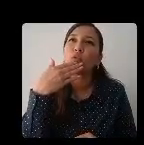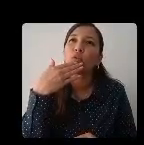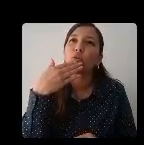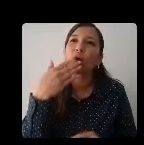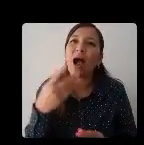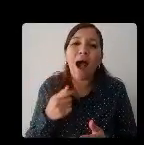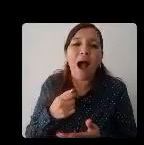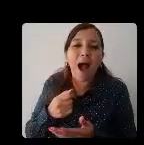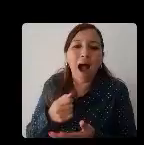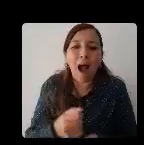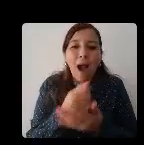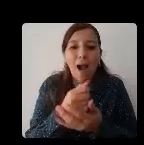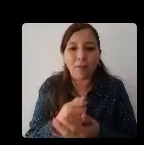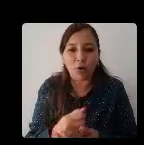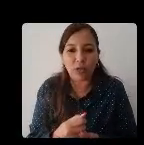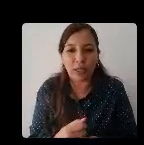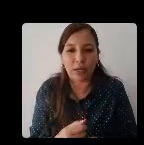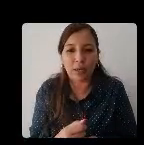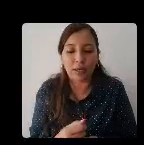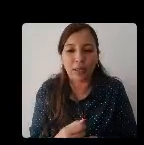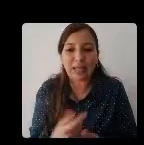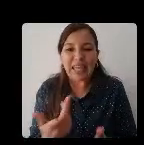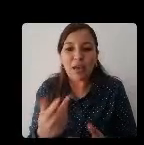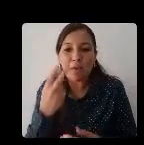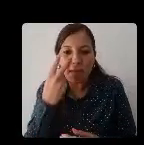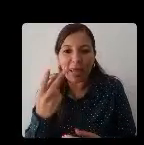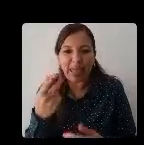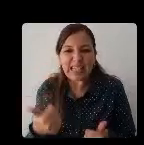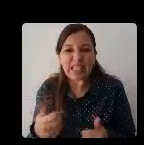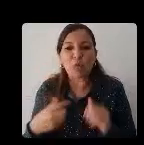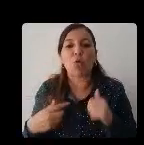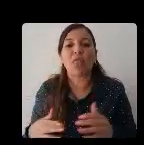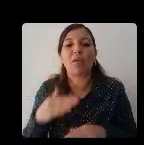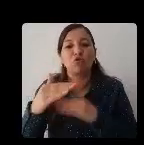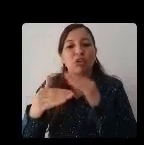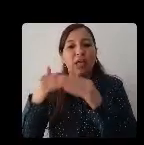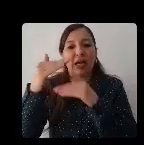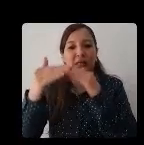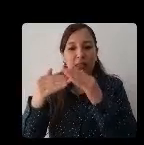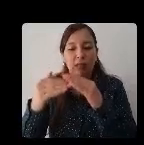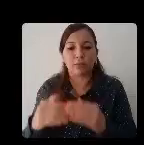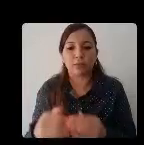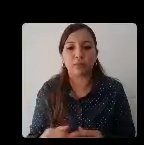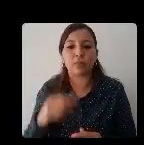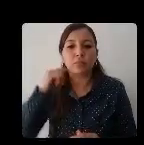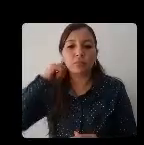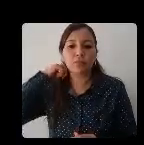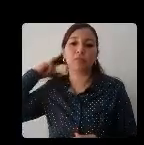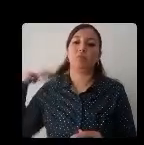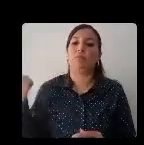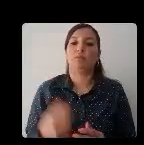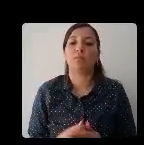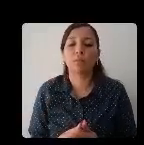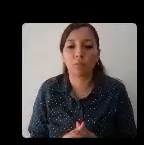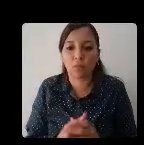quisiéramos saber qué recomendaciones le darías a los emprendedores que ahora nos están viendo para hacer, para